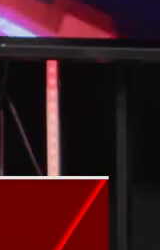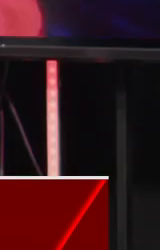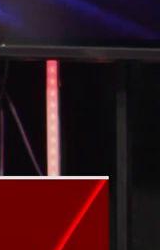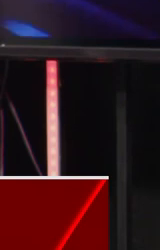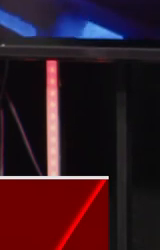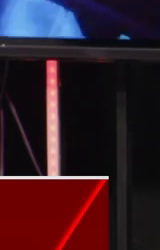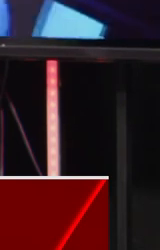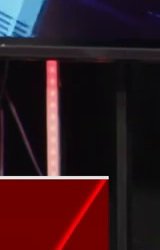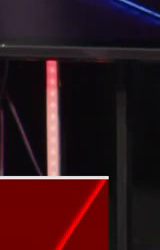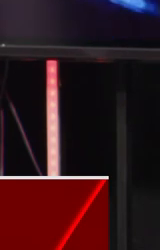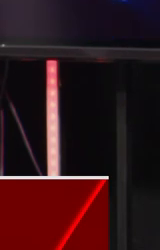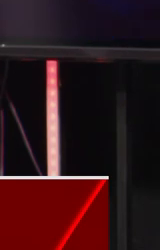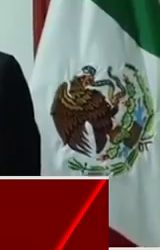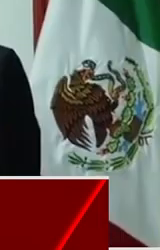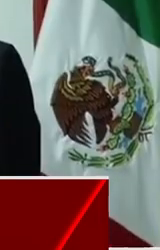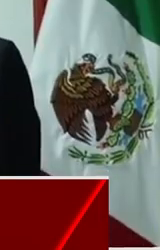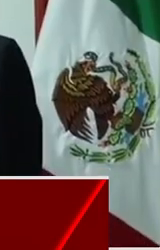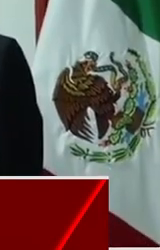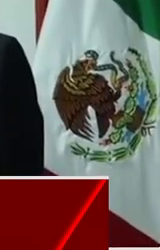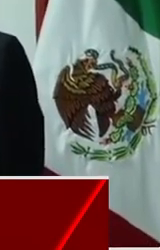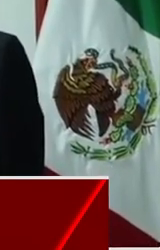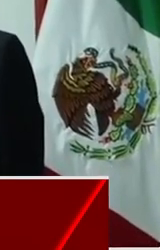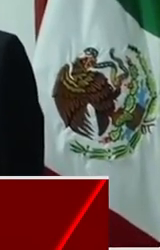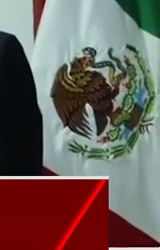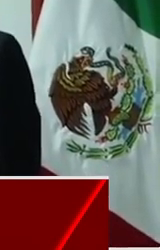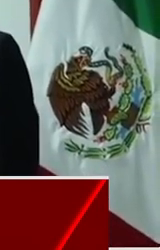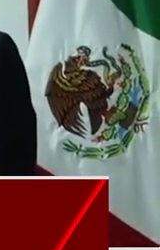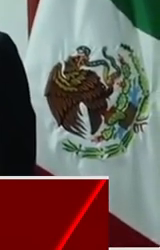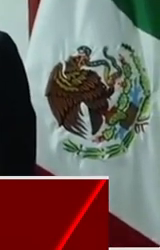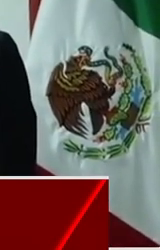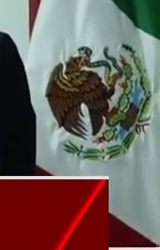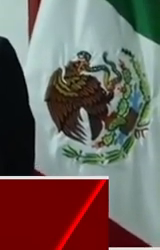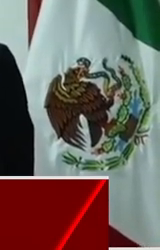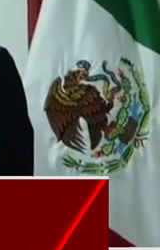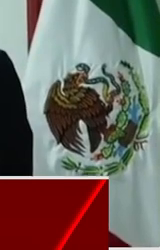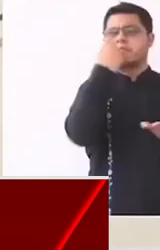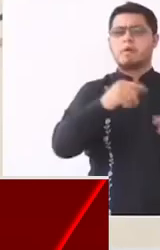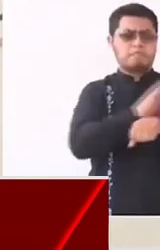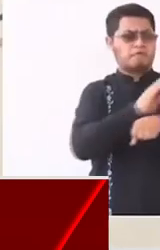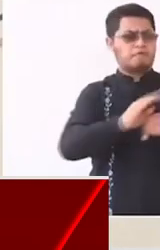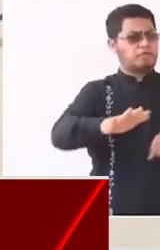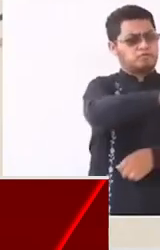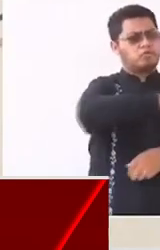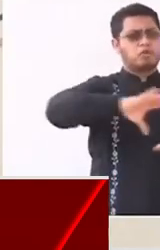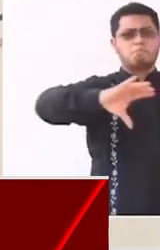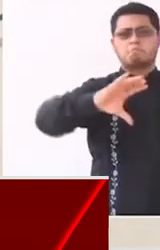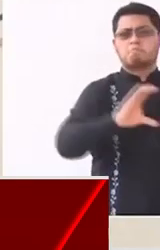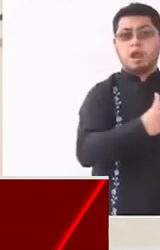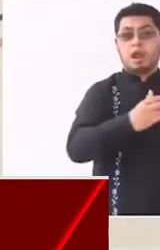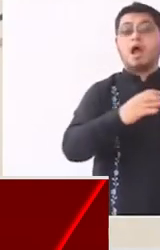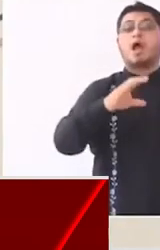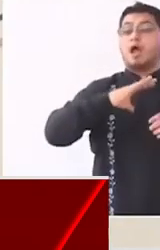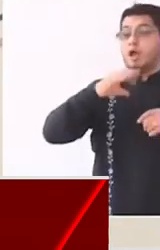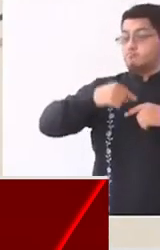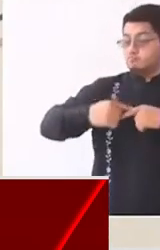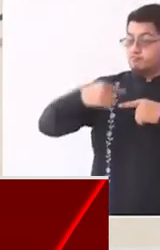que puede uno ver. Tantos mexicanos, tantos venezolanos, tantos nicaragüenses que salen huyendo ya de la